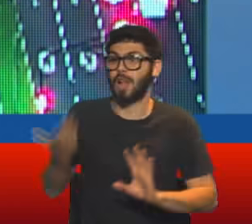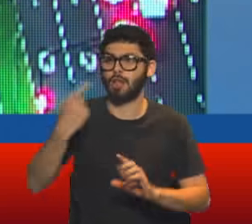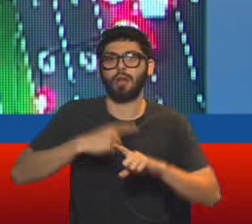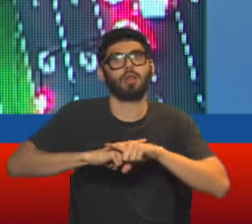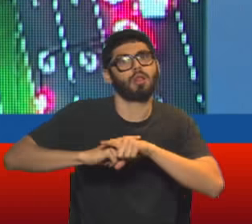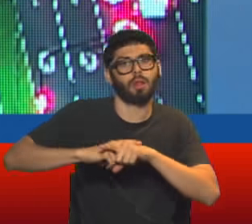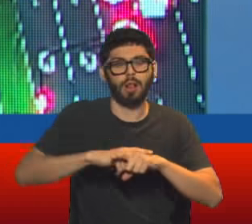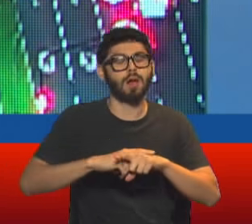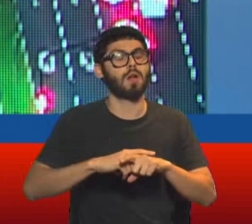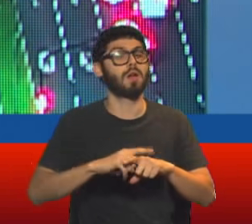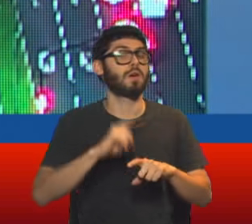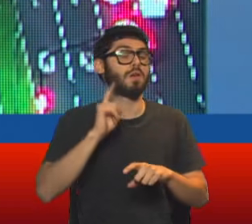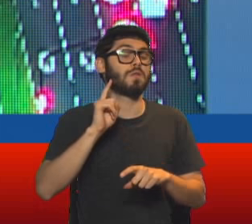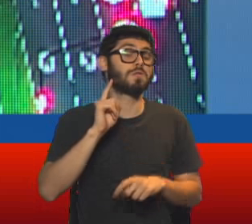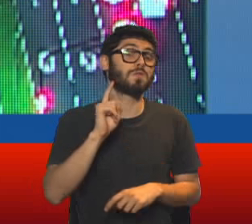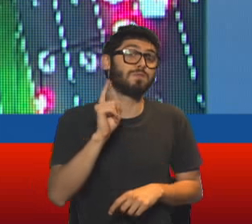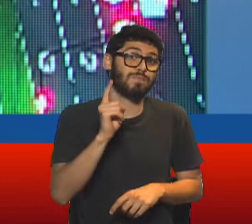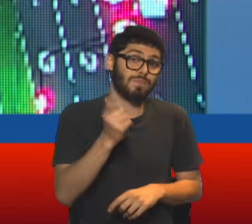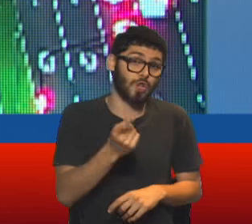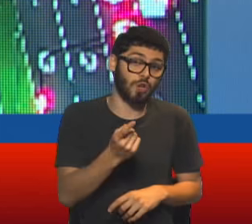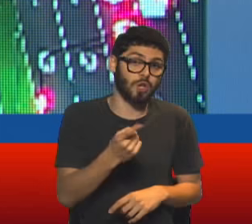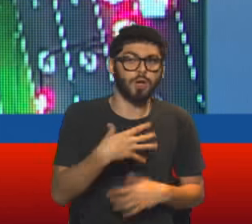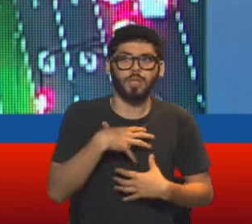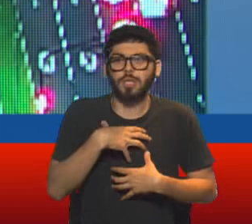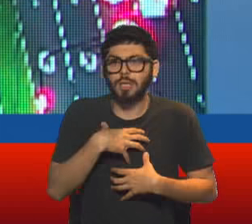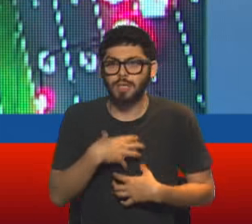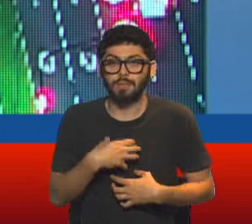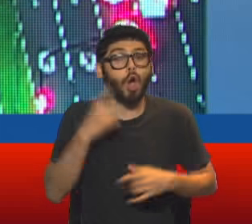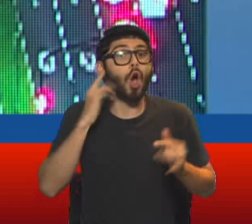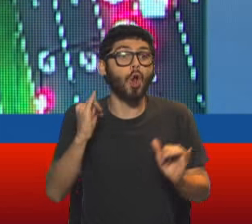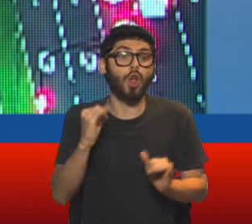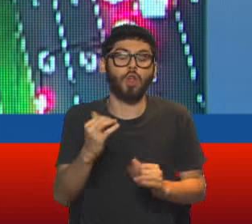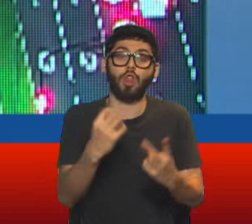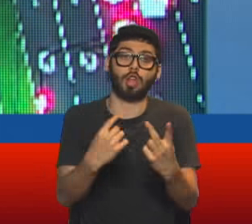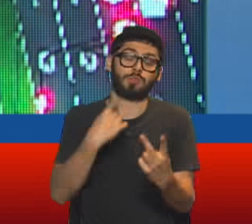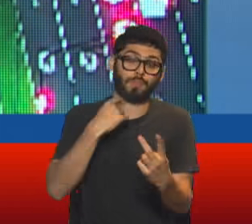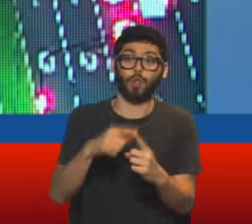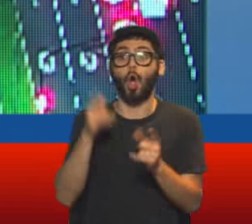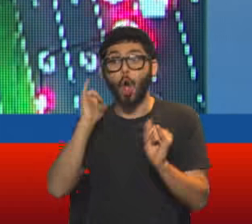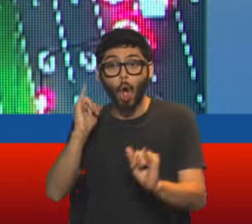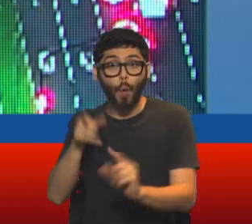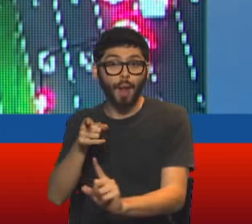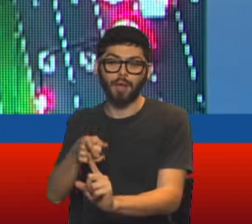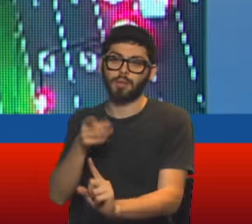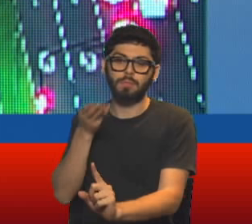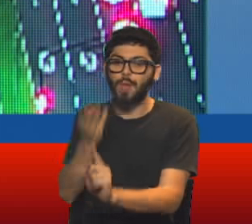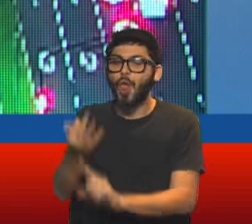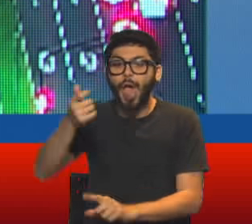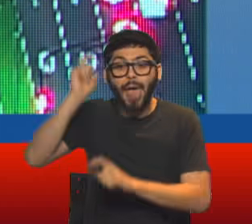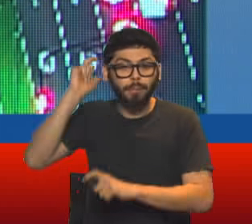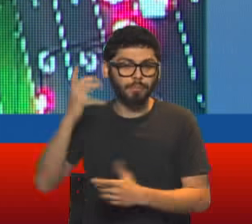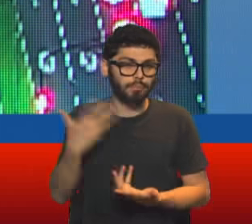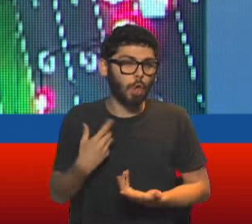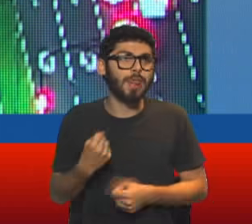22 motivos de angustia que es para los jóvenes que les piden experiencia y son primeros trabajos lo que necesita entonces